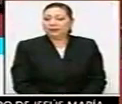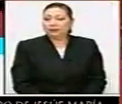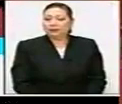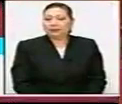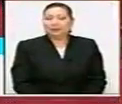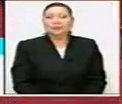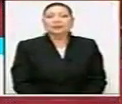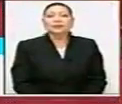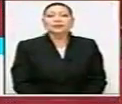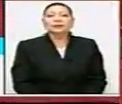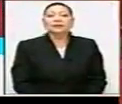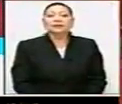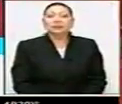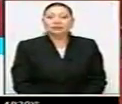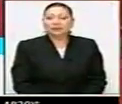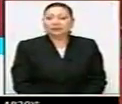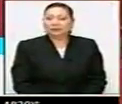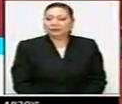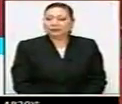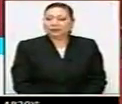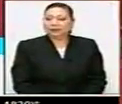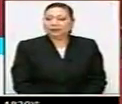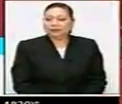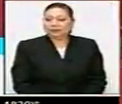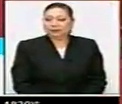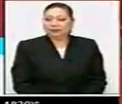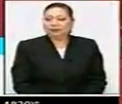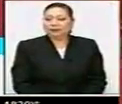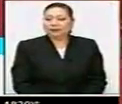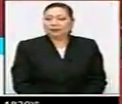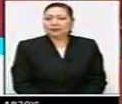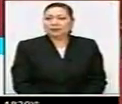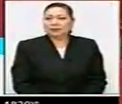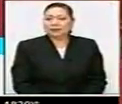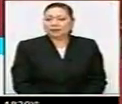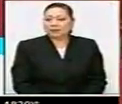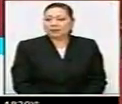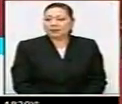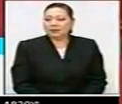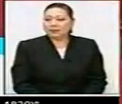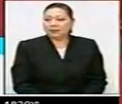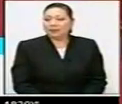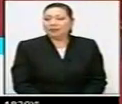Tiene la palabra el congresista Jorge Castro.